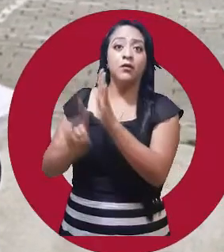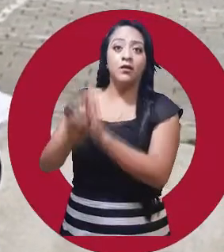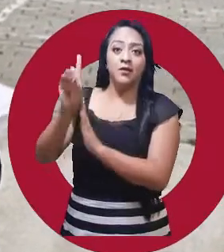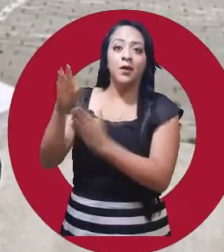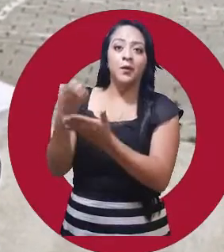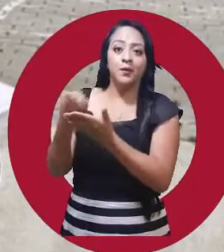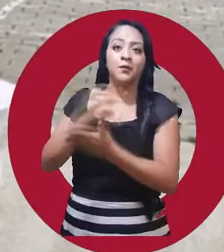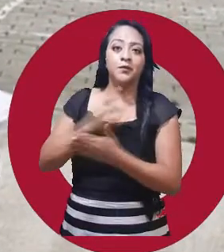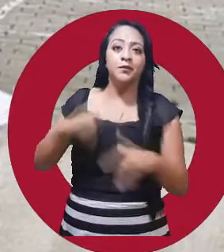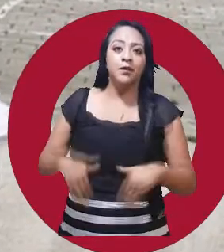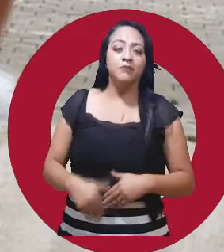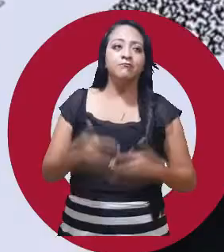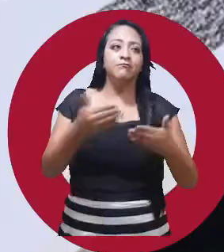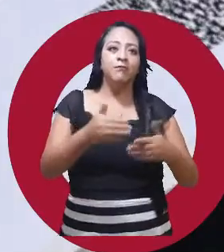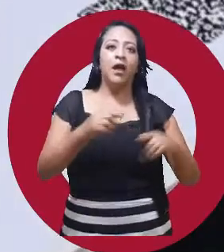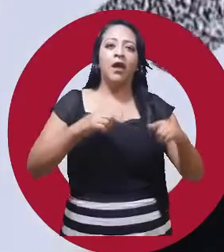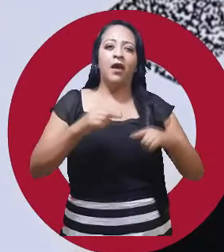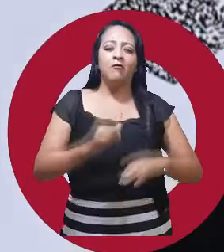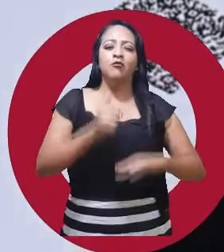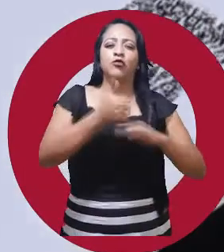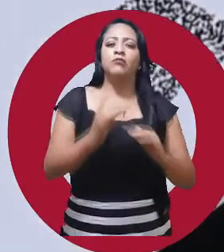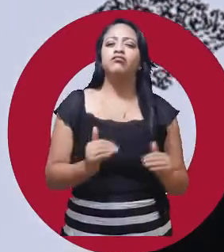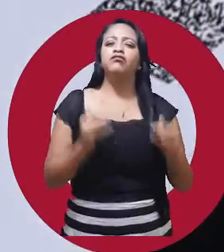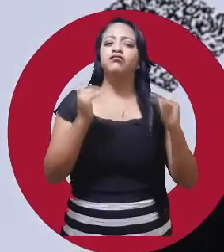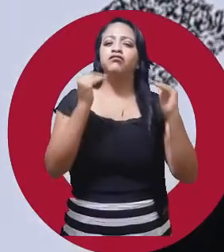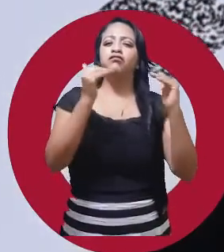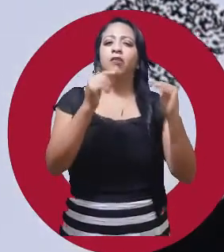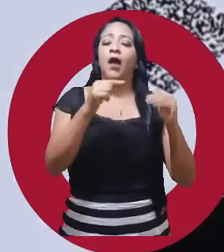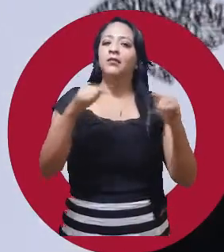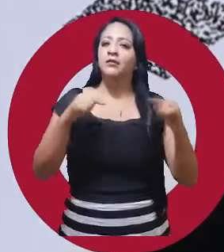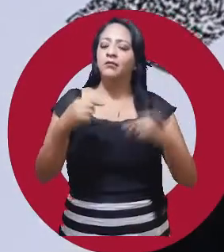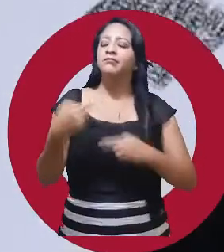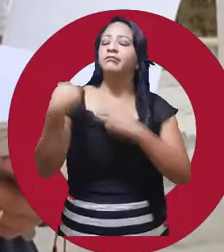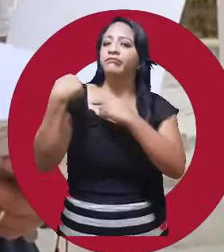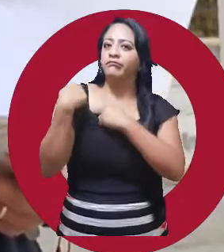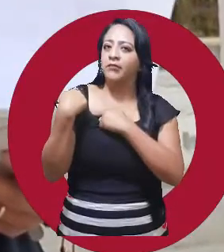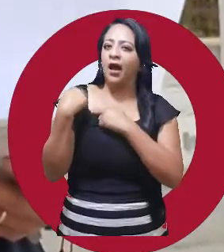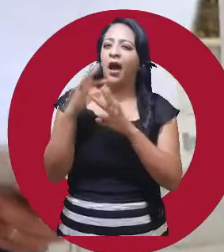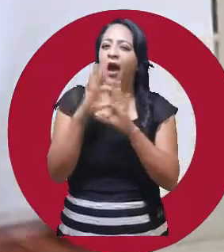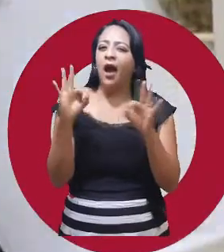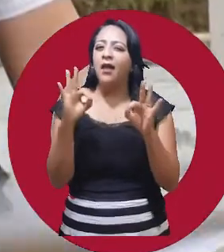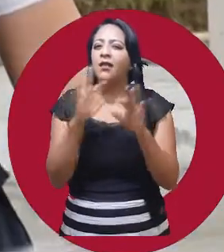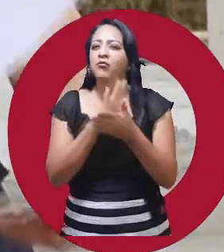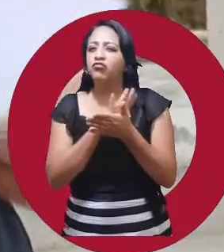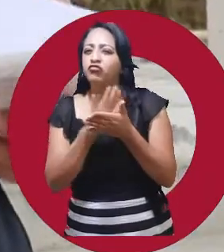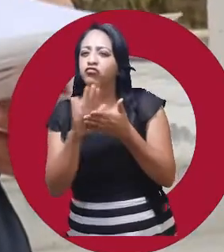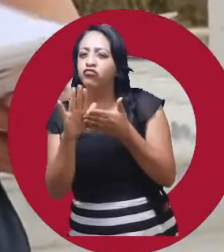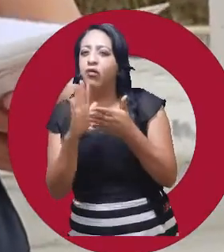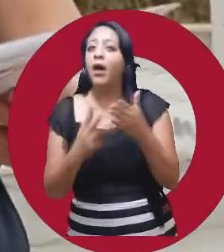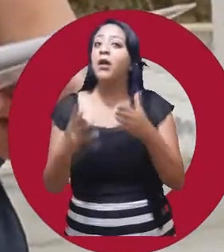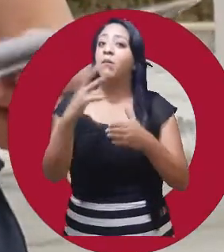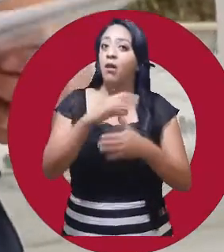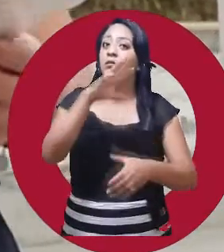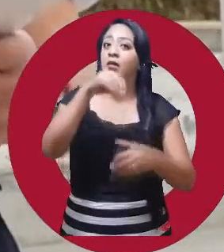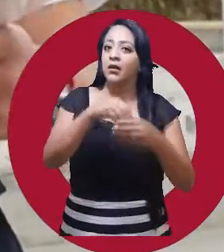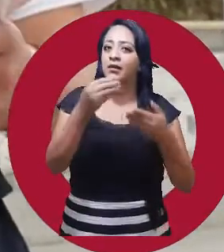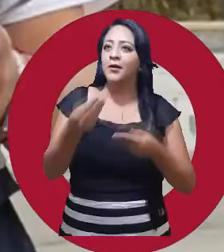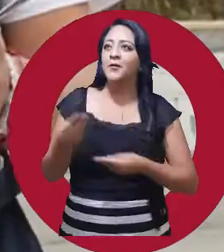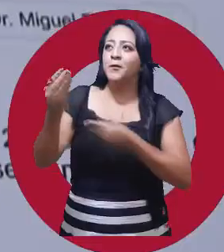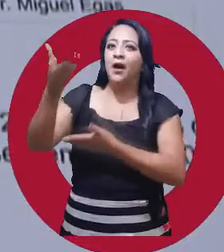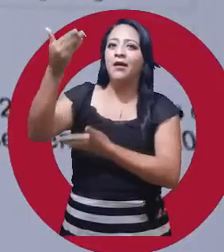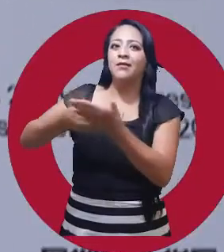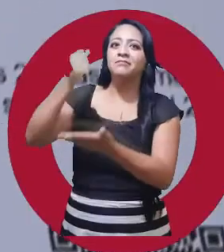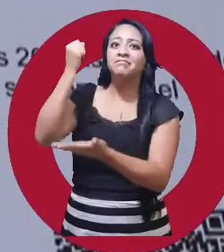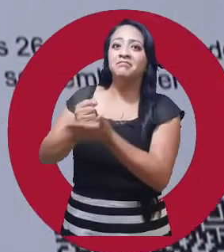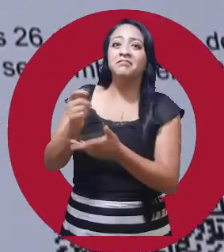director de Desarrollo Económico del municipio de Otavalo, recibió de parte del magíster Marcelo Jurado, jefe del Servicio de Sanidad Agropecuaria Imbabura